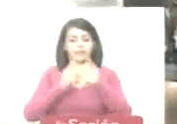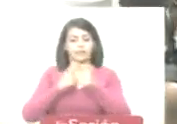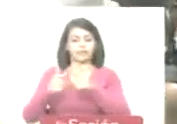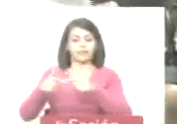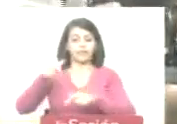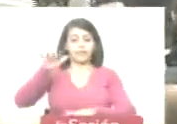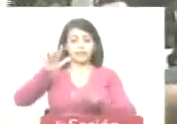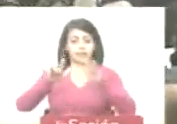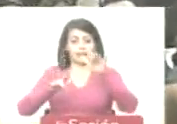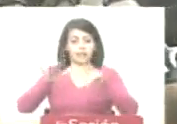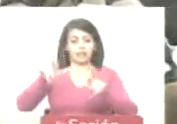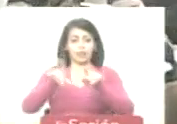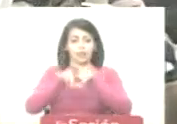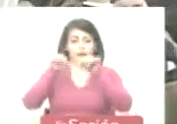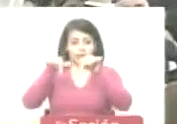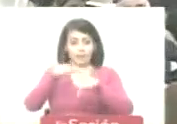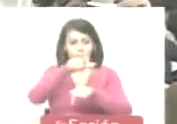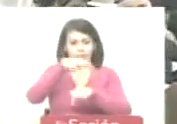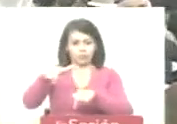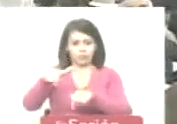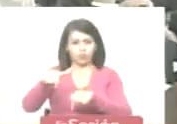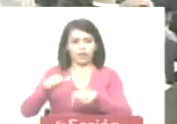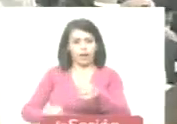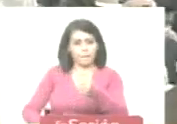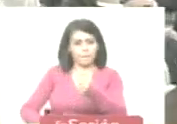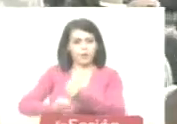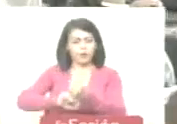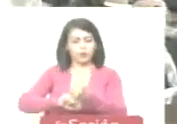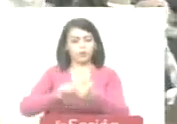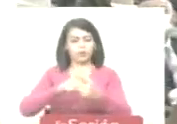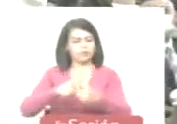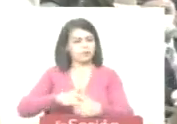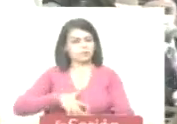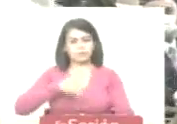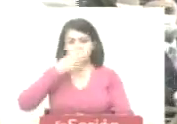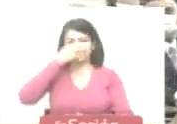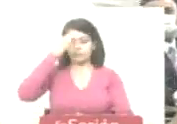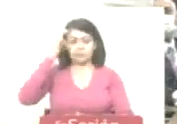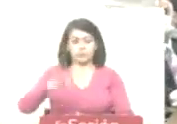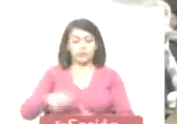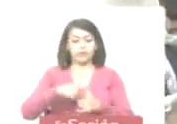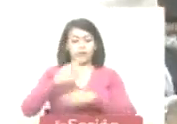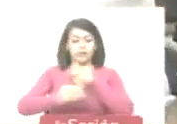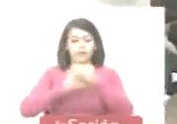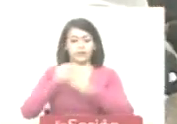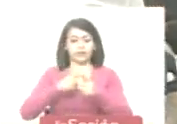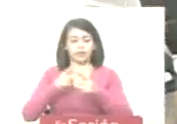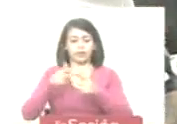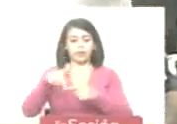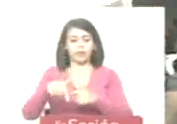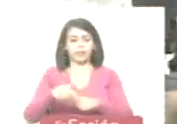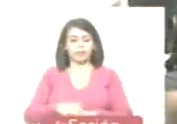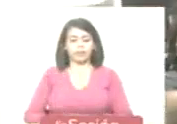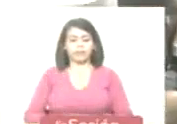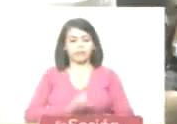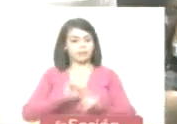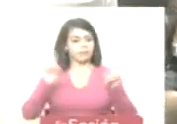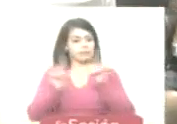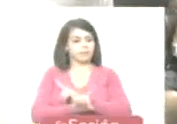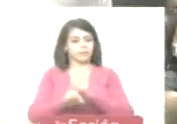acá, gente que se ha prestado de la manera más nauseabunda a esos hechos. Pero eso no cambia